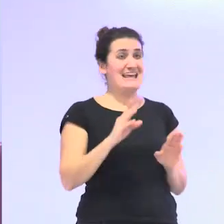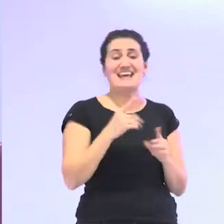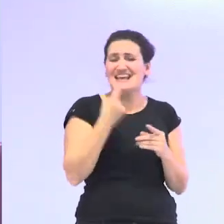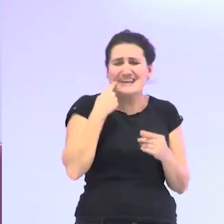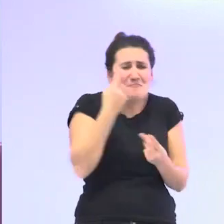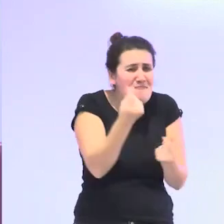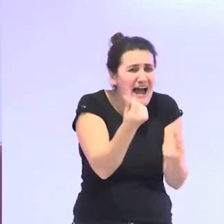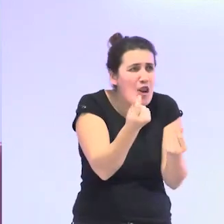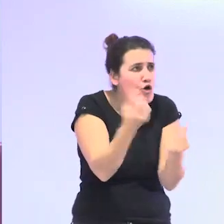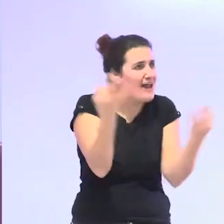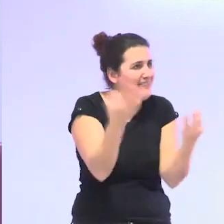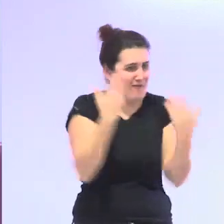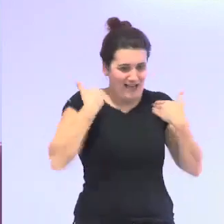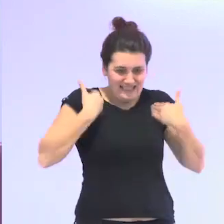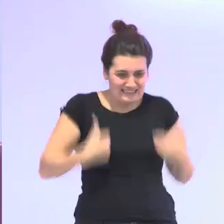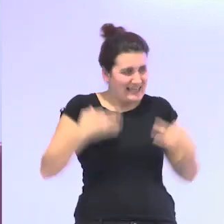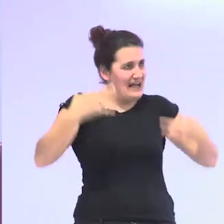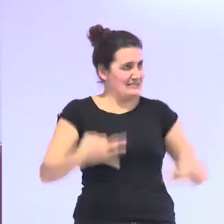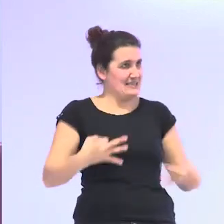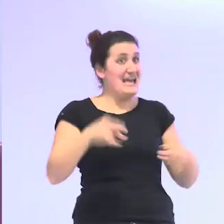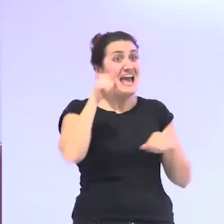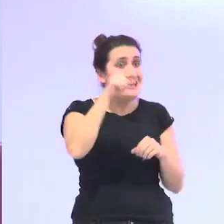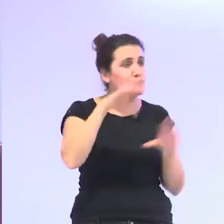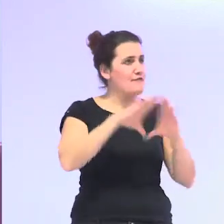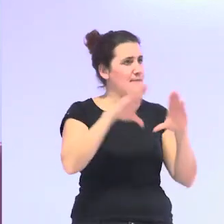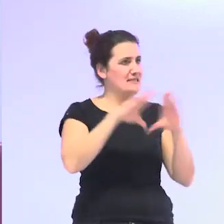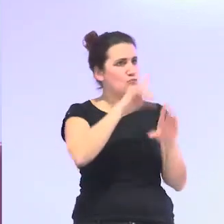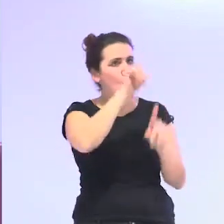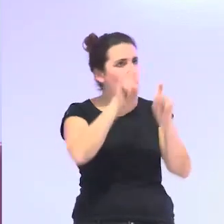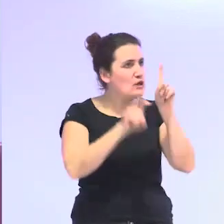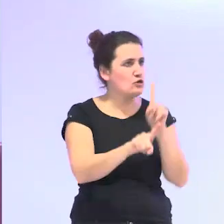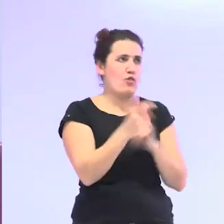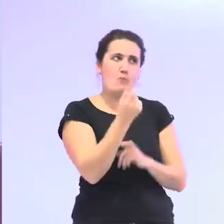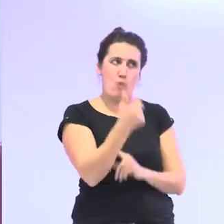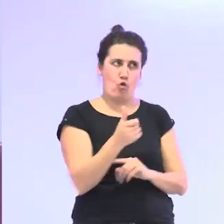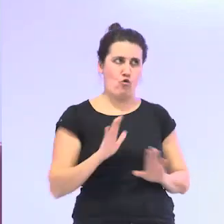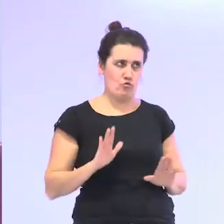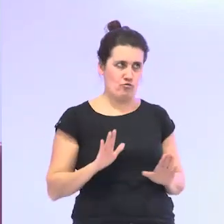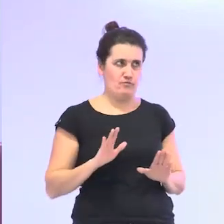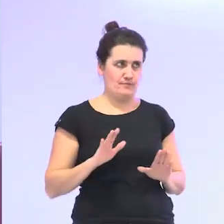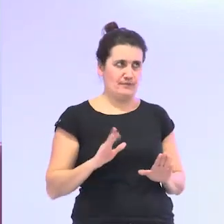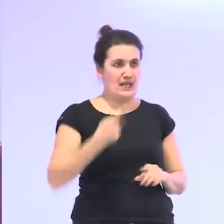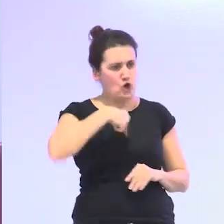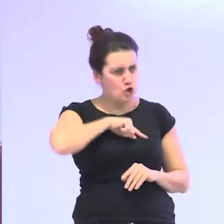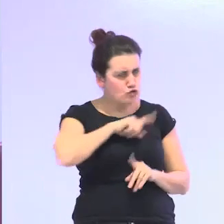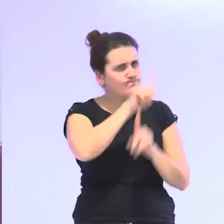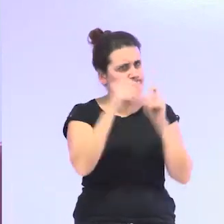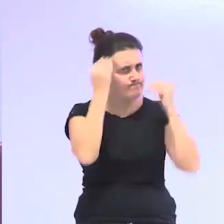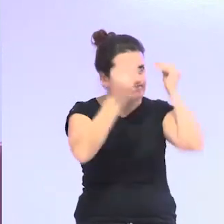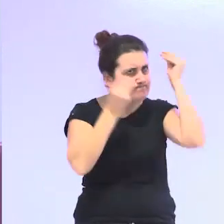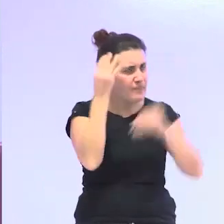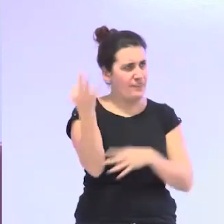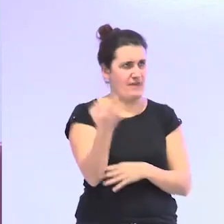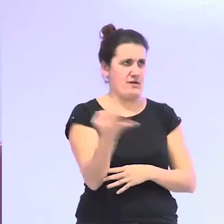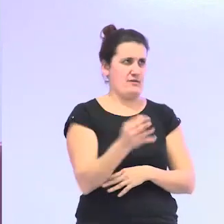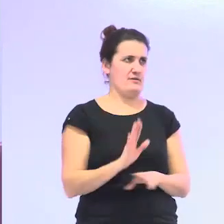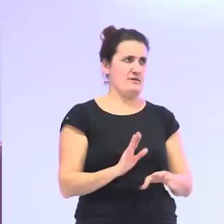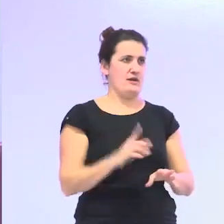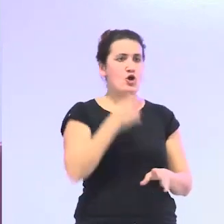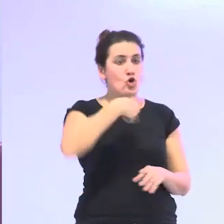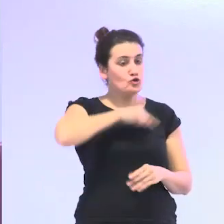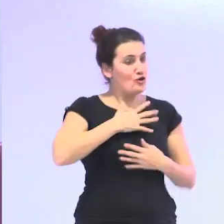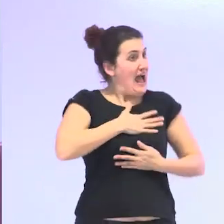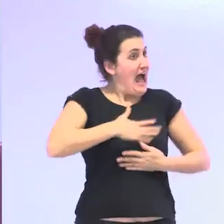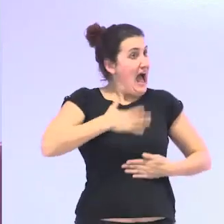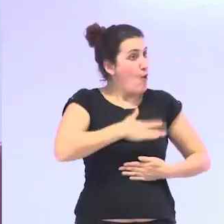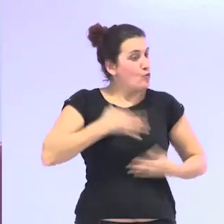en valor esa estética y eso el feminismo lo ha cuestionado poco y tenemos que seguir cuestionando que tenemos que estar a gusto en